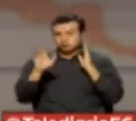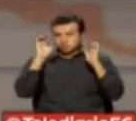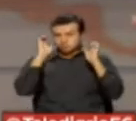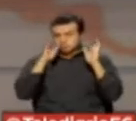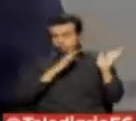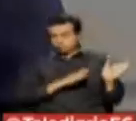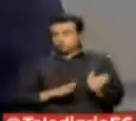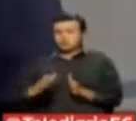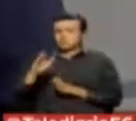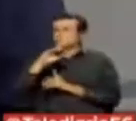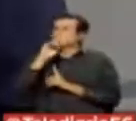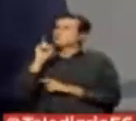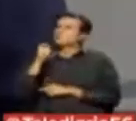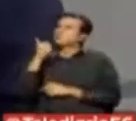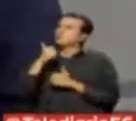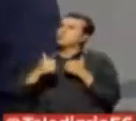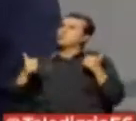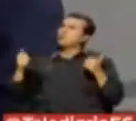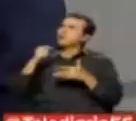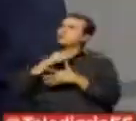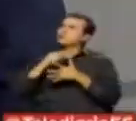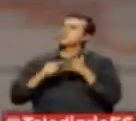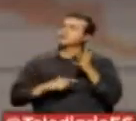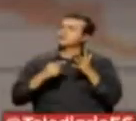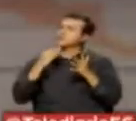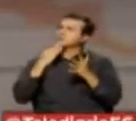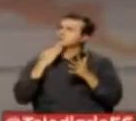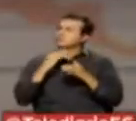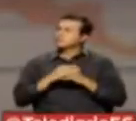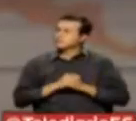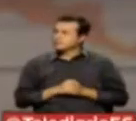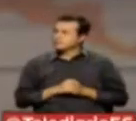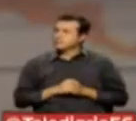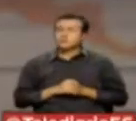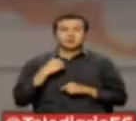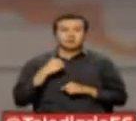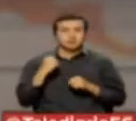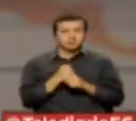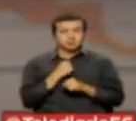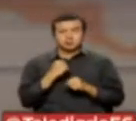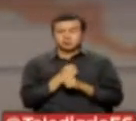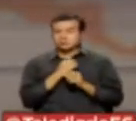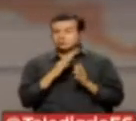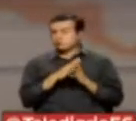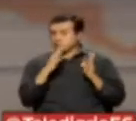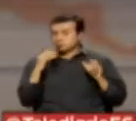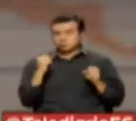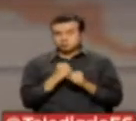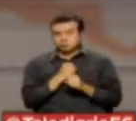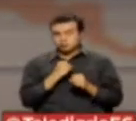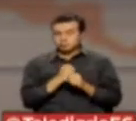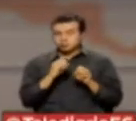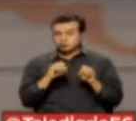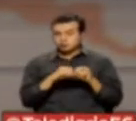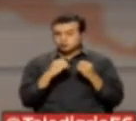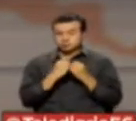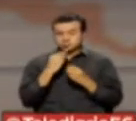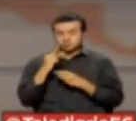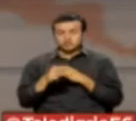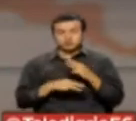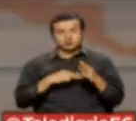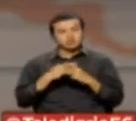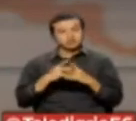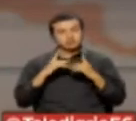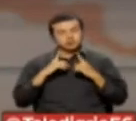puntualmente cuáles son esas estrategias de acción bueno hay un trabajo muy grande de la organización mundial de salud